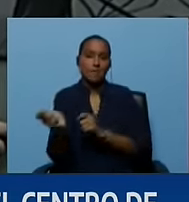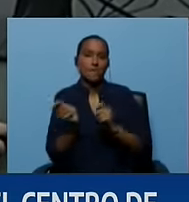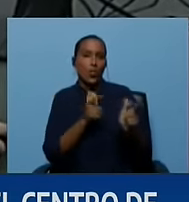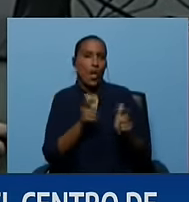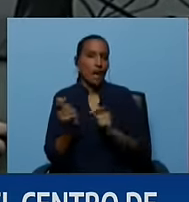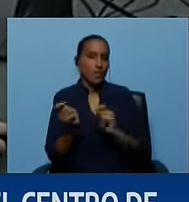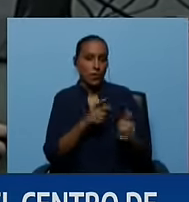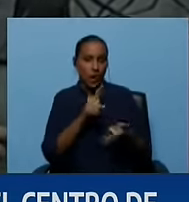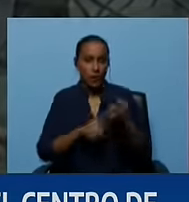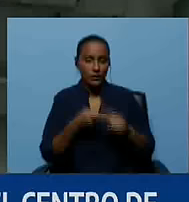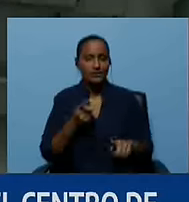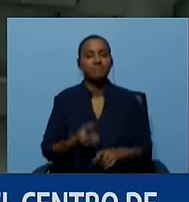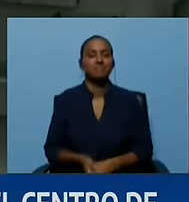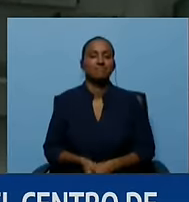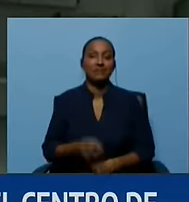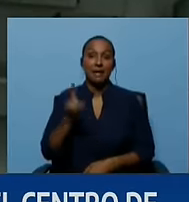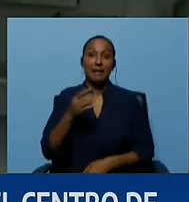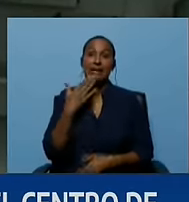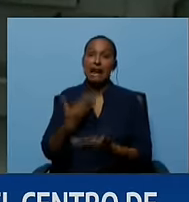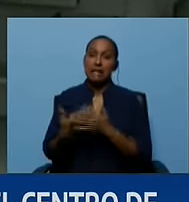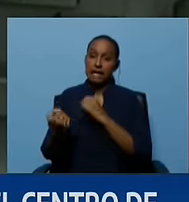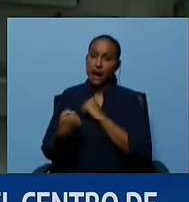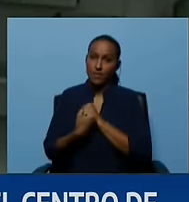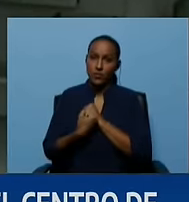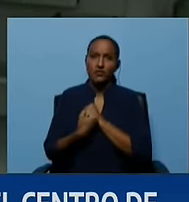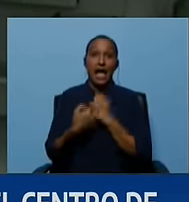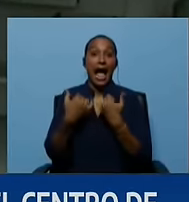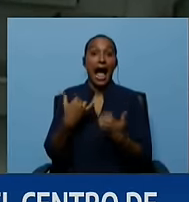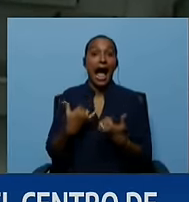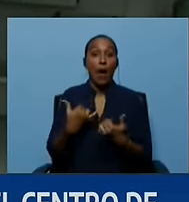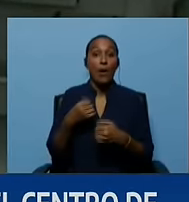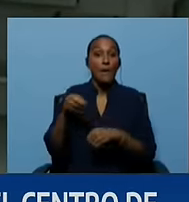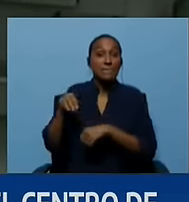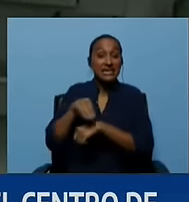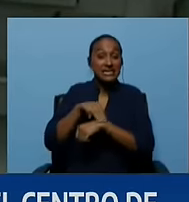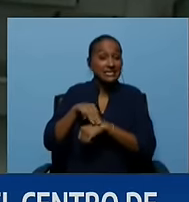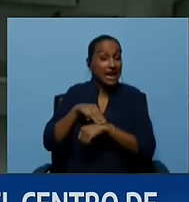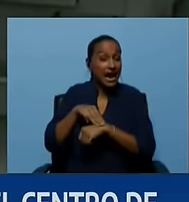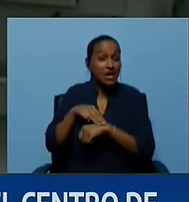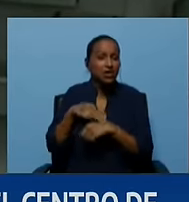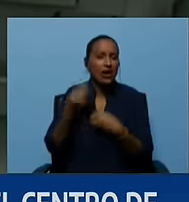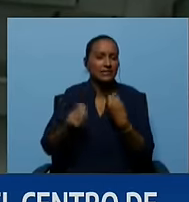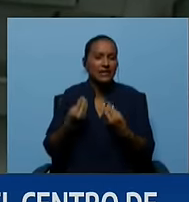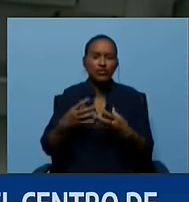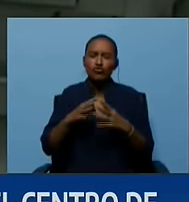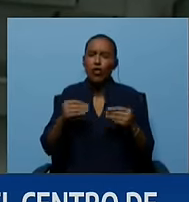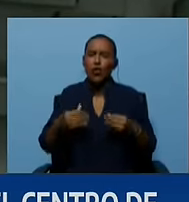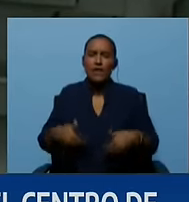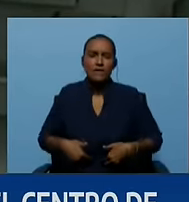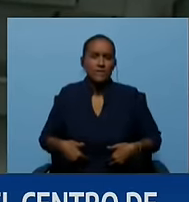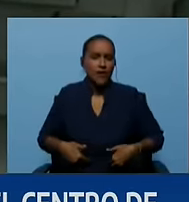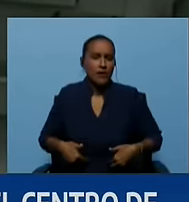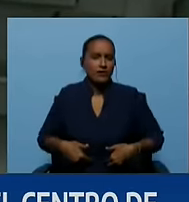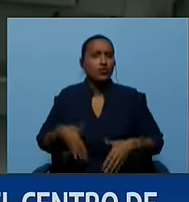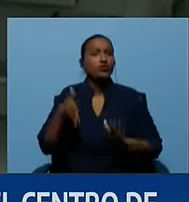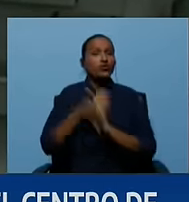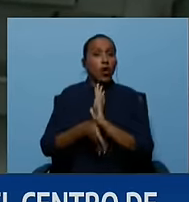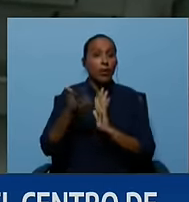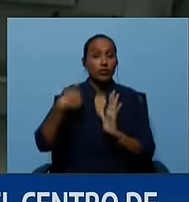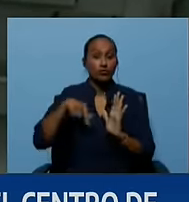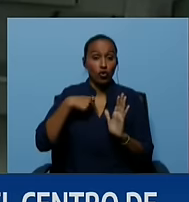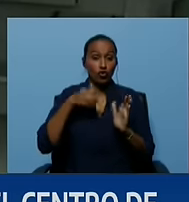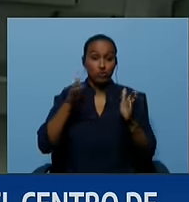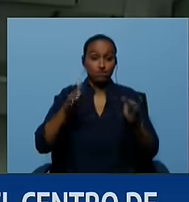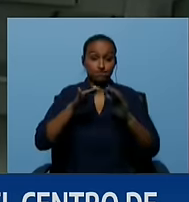apoyo, el Ministerio está haciendo todo lo posible por los equipos con que contamos de muy alta tecnología,